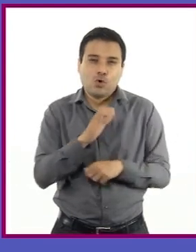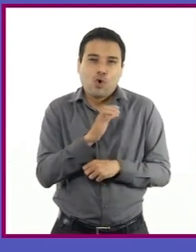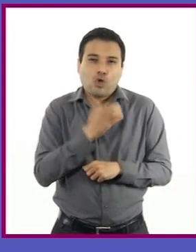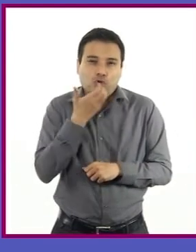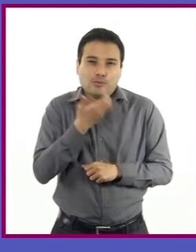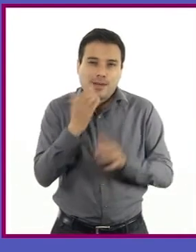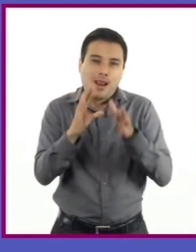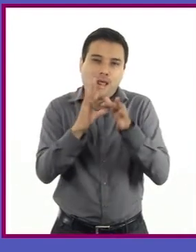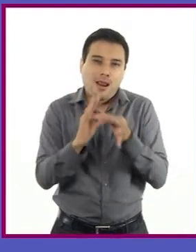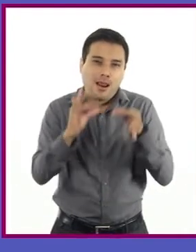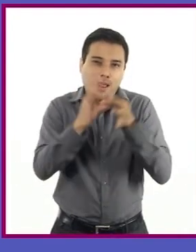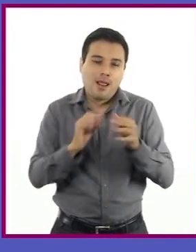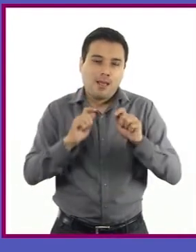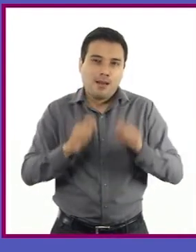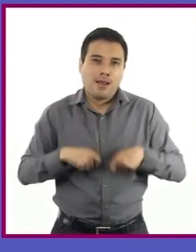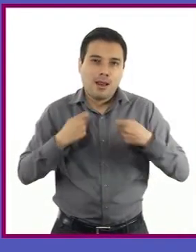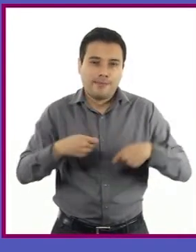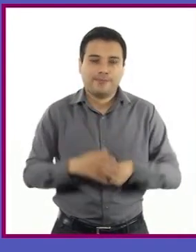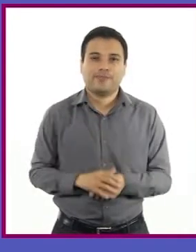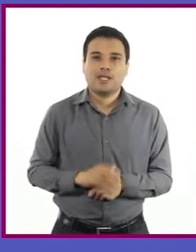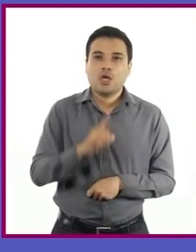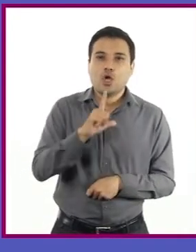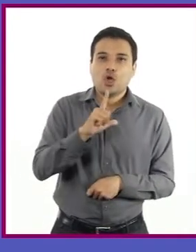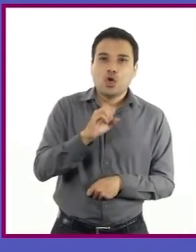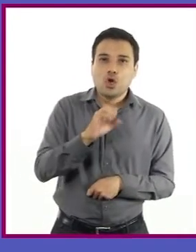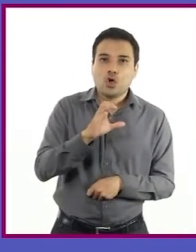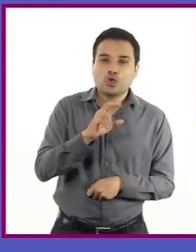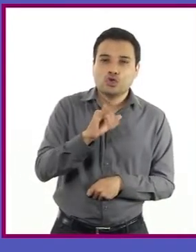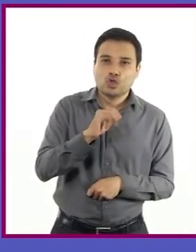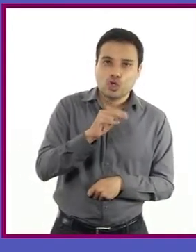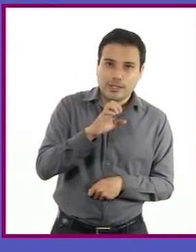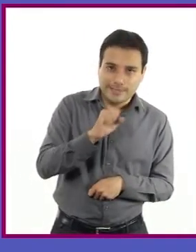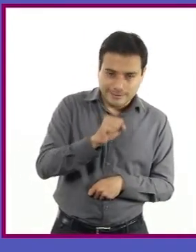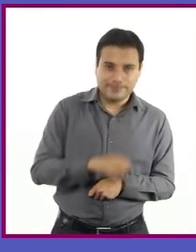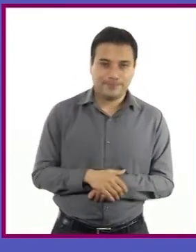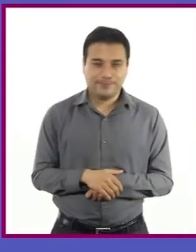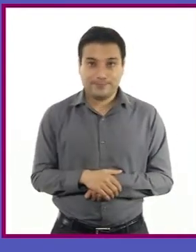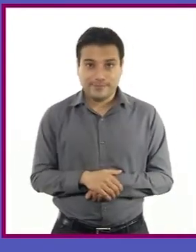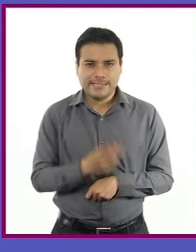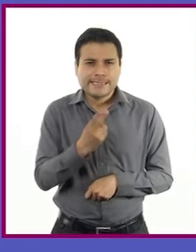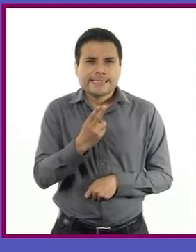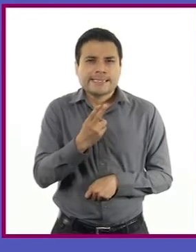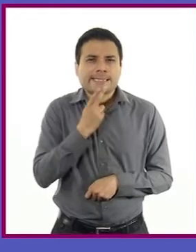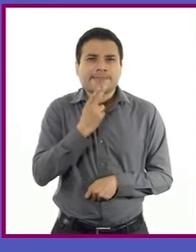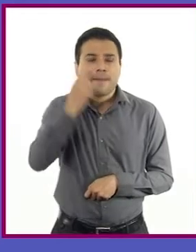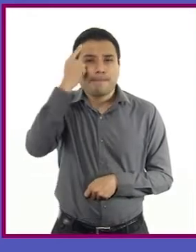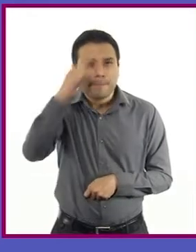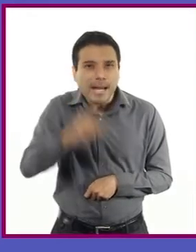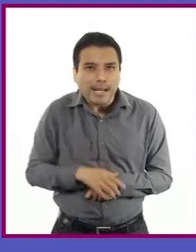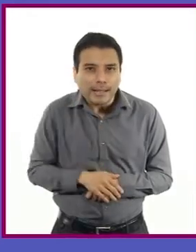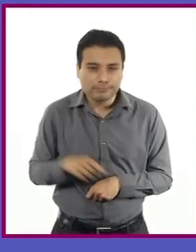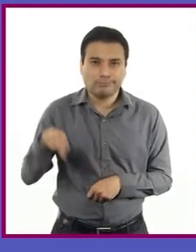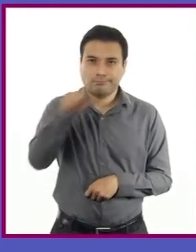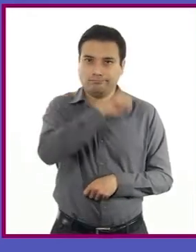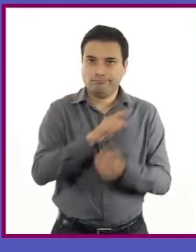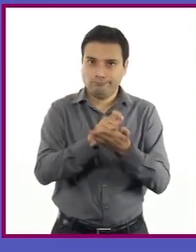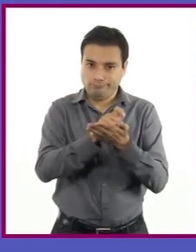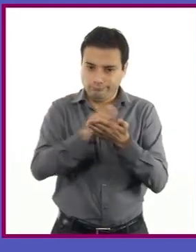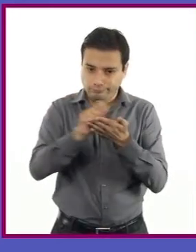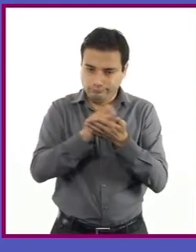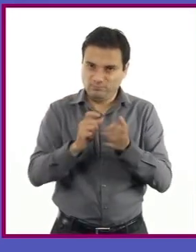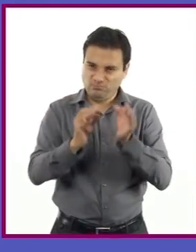innegable. Locuciones latinas, sumamente útiles para mostrar un registro oculto en la lengua escrita.